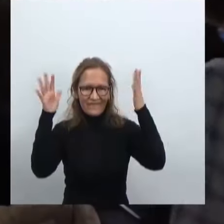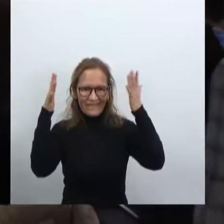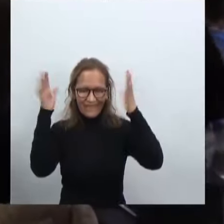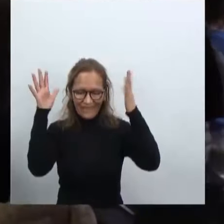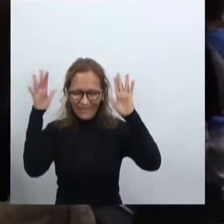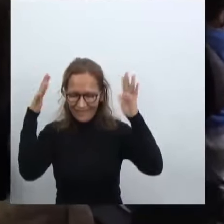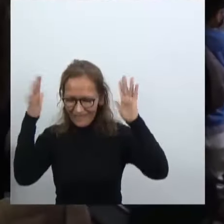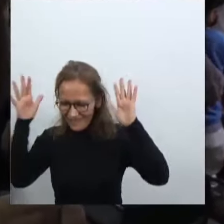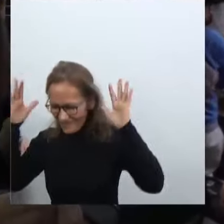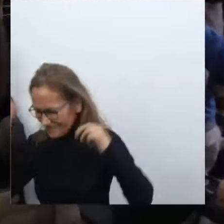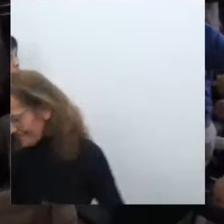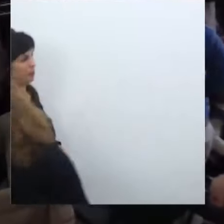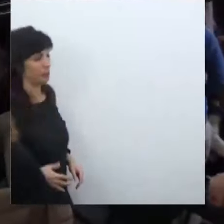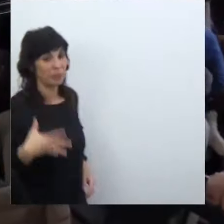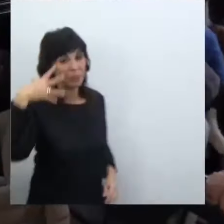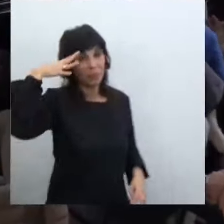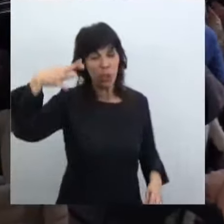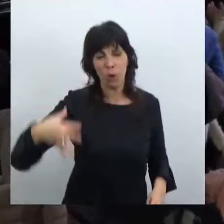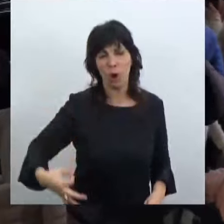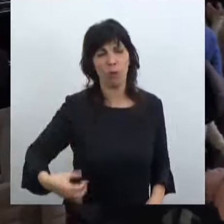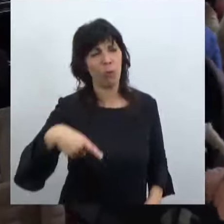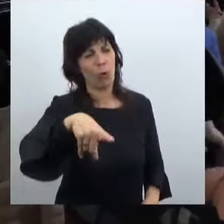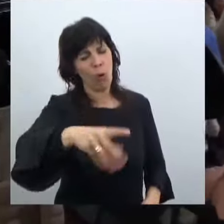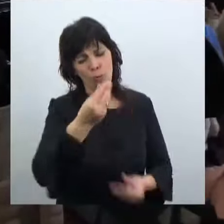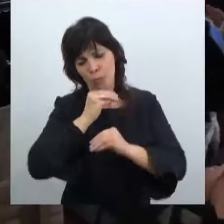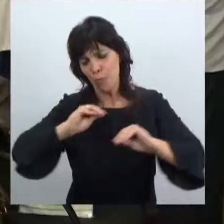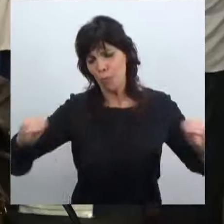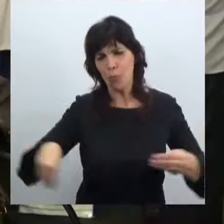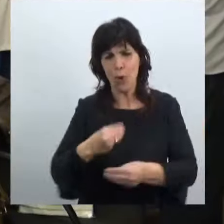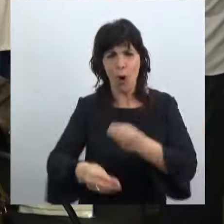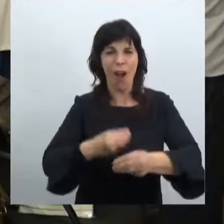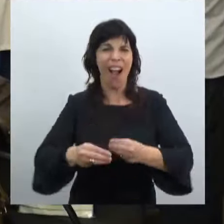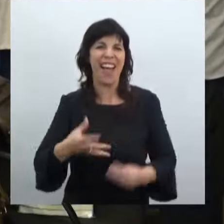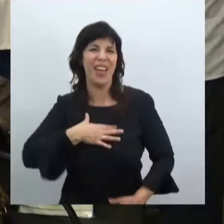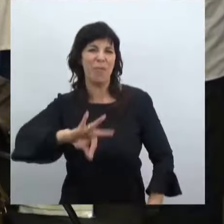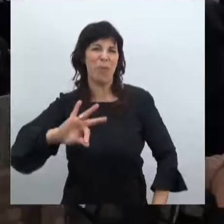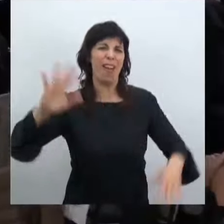Oh, yo creo que lo puedes hacer mucho mejor.